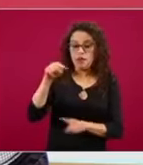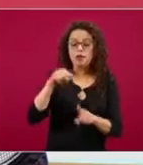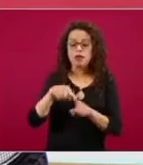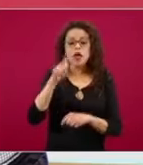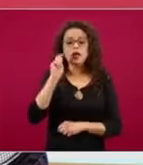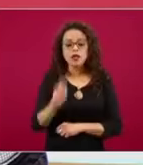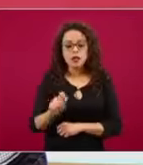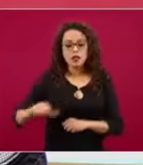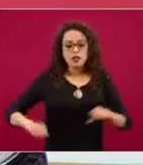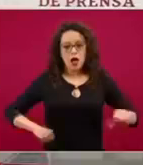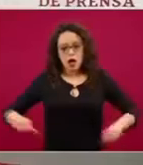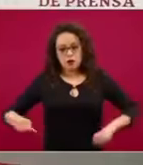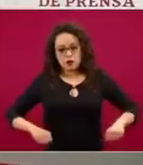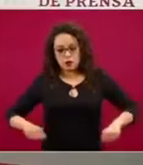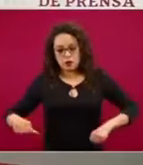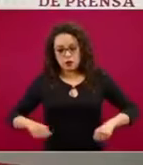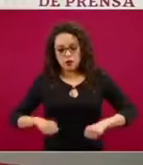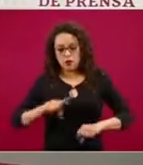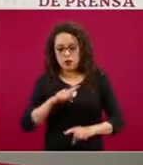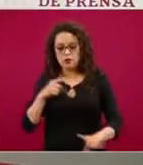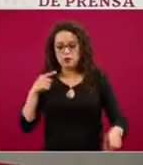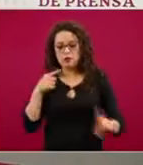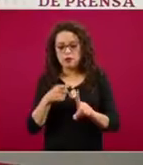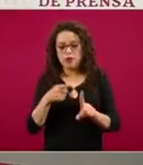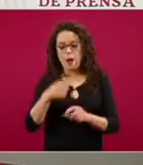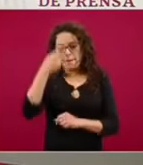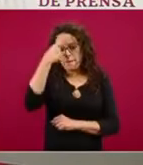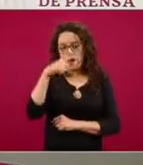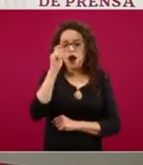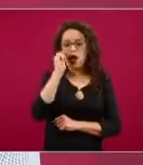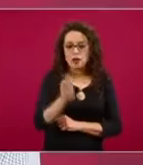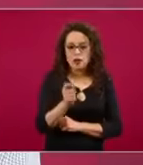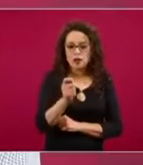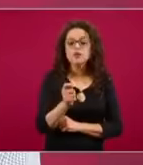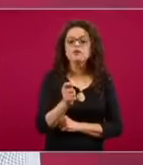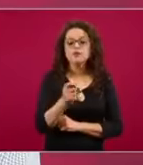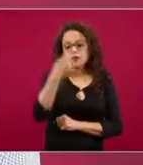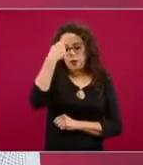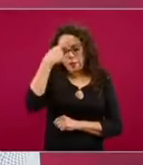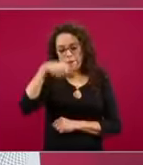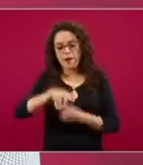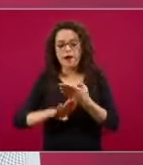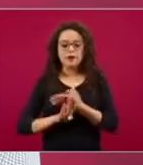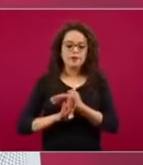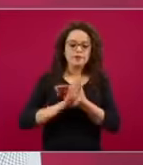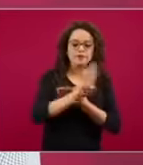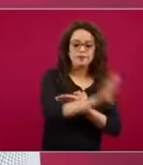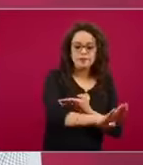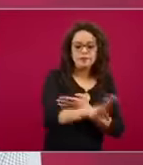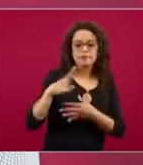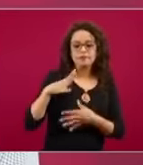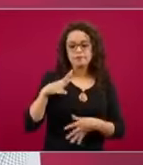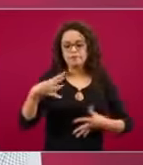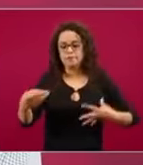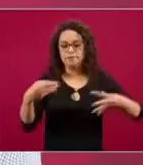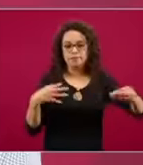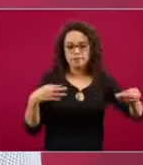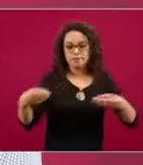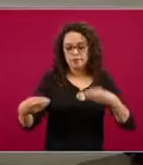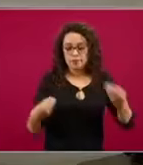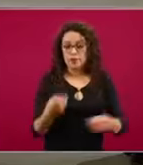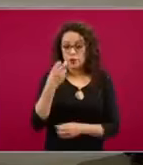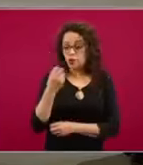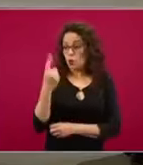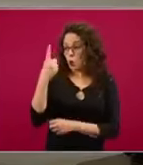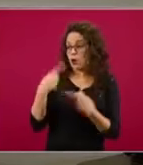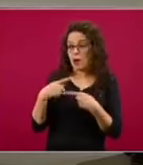actividades o intervenciones que van precisamente dirigidas, lógicamente, desde prevenir la transmisión y por lo tanto que una persona se